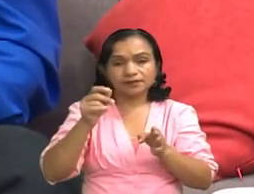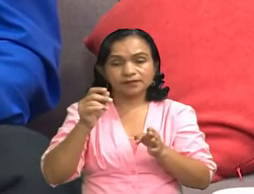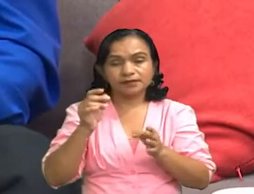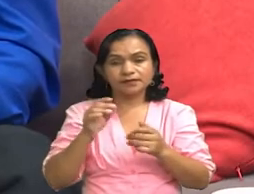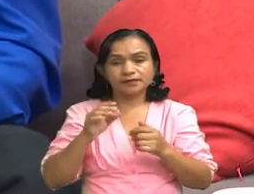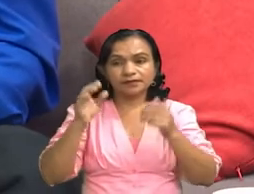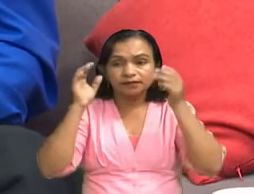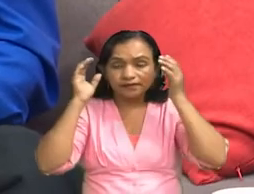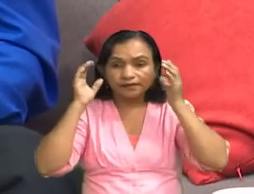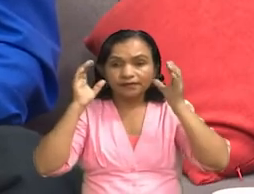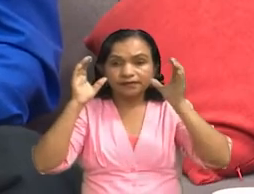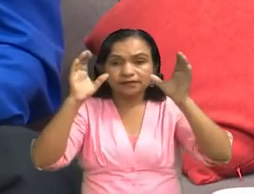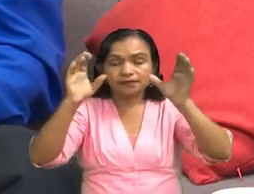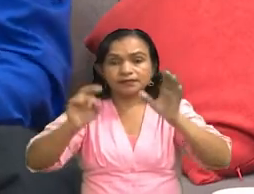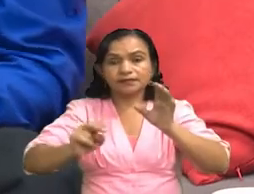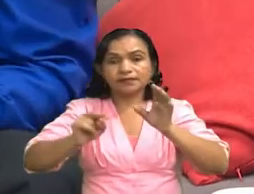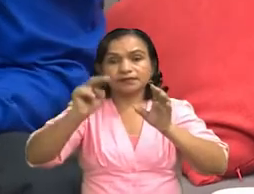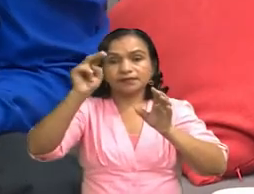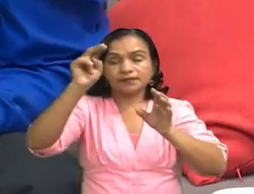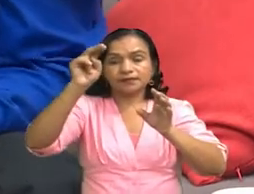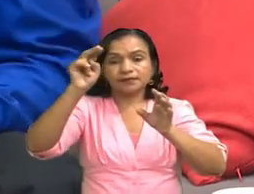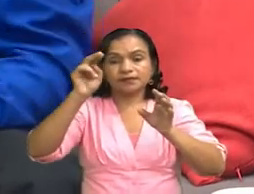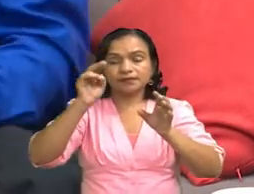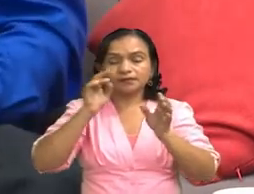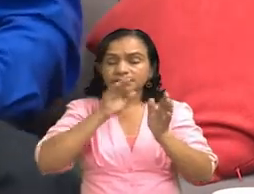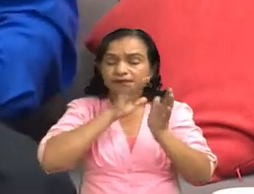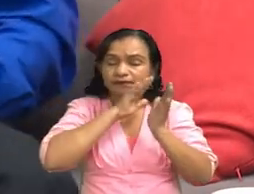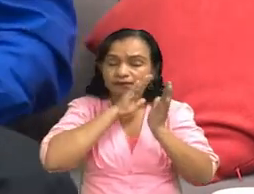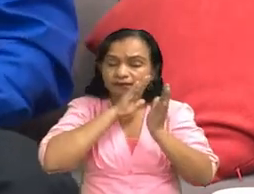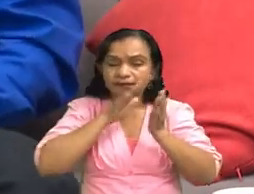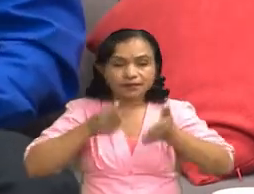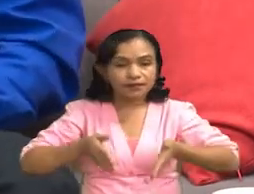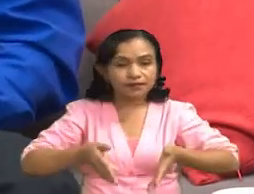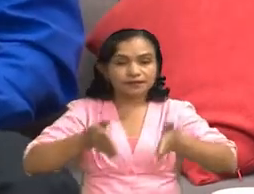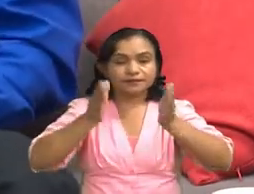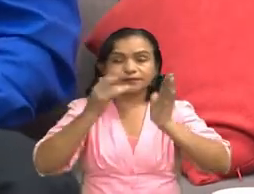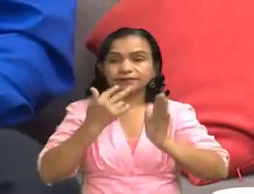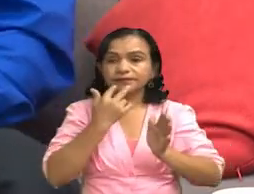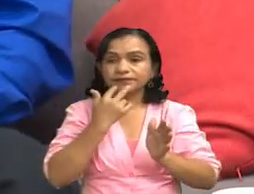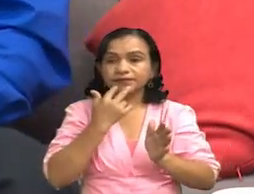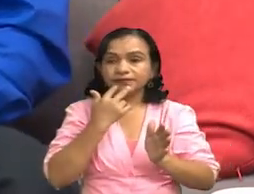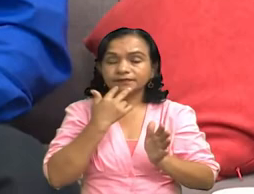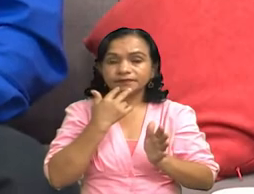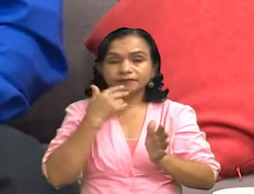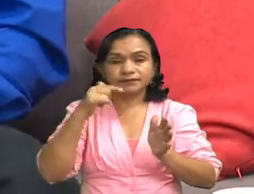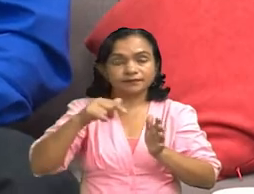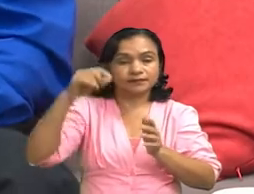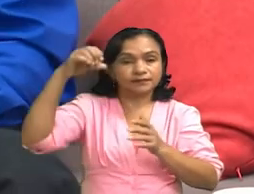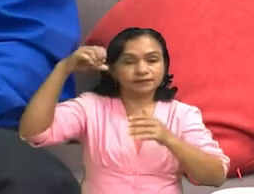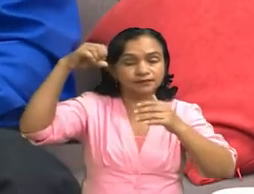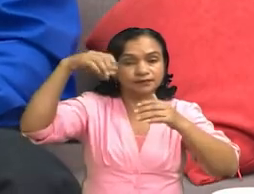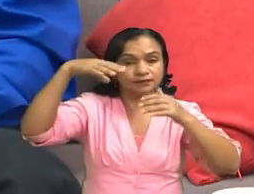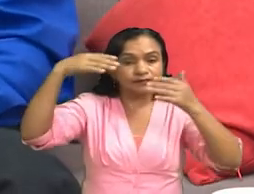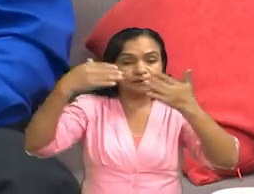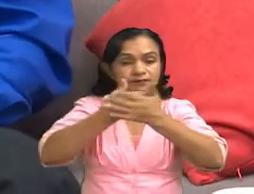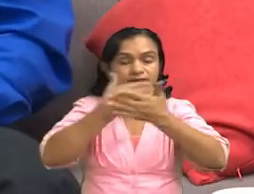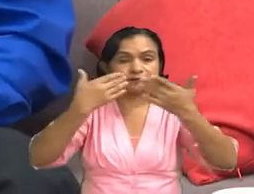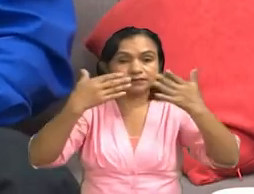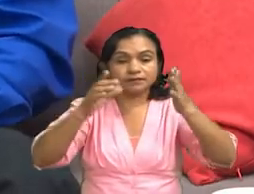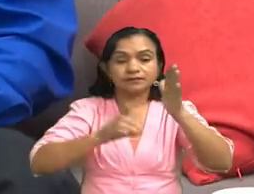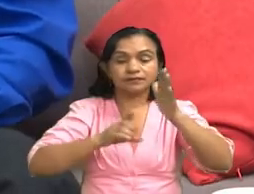costa Caribe Norte, estaba dormido porque no había carretera. Ok. Hoy hay luz, hay todo eso, y se ha